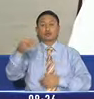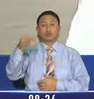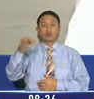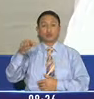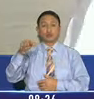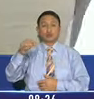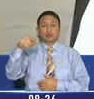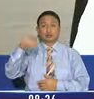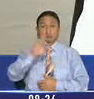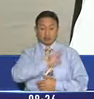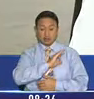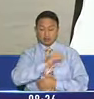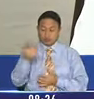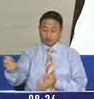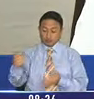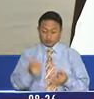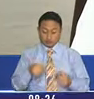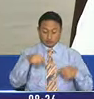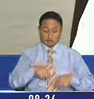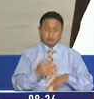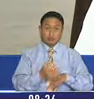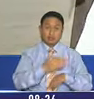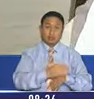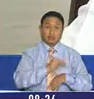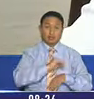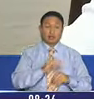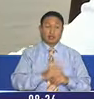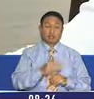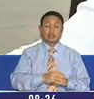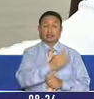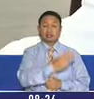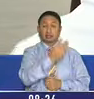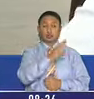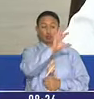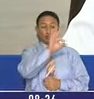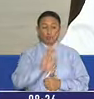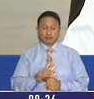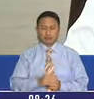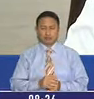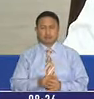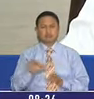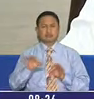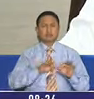de carácter técnico, es porque incluso hay definiciones tomadas de Wikipedia, que se haga mención